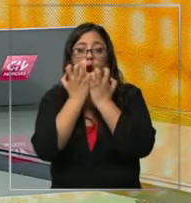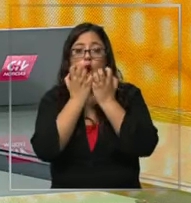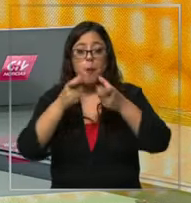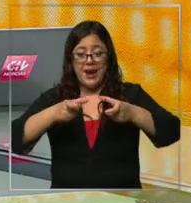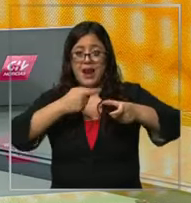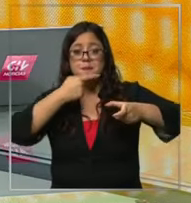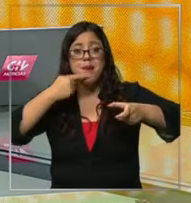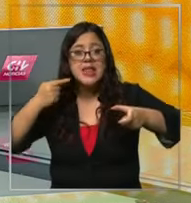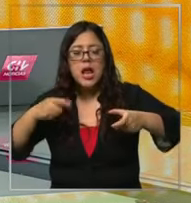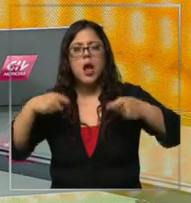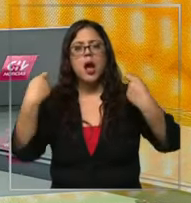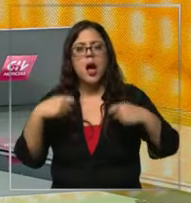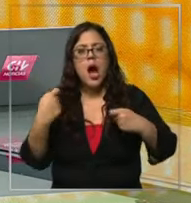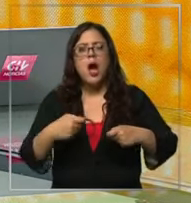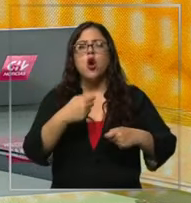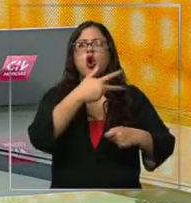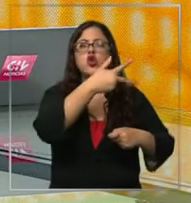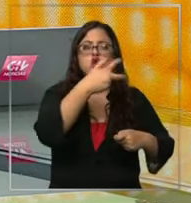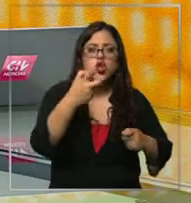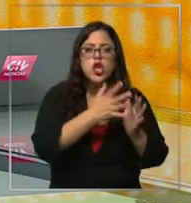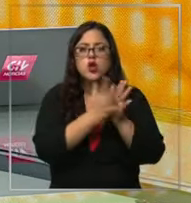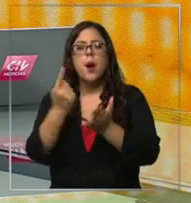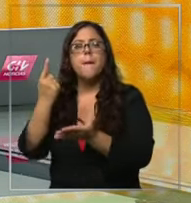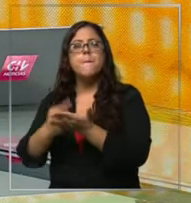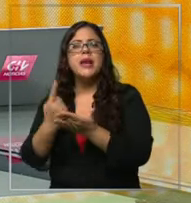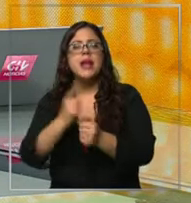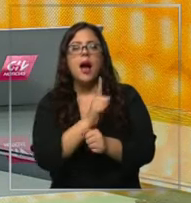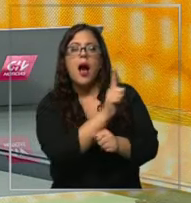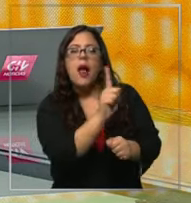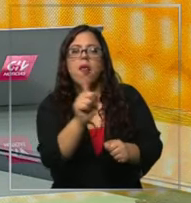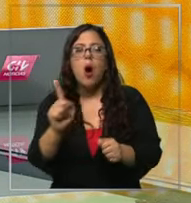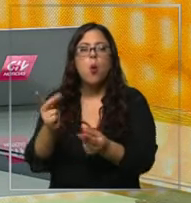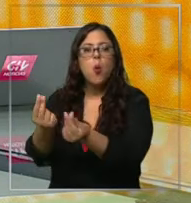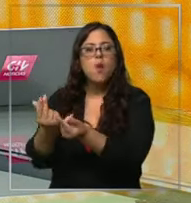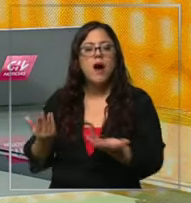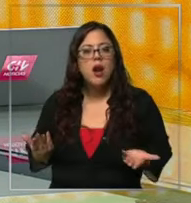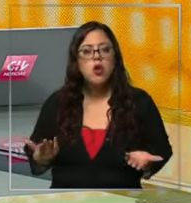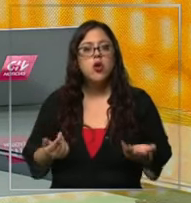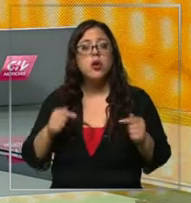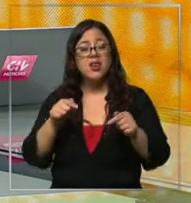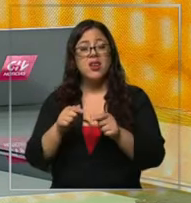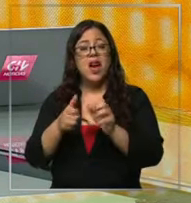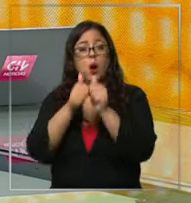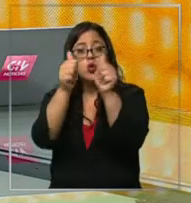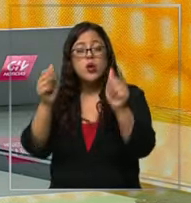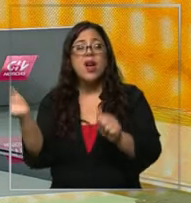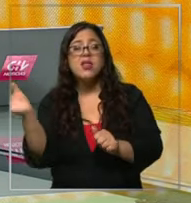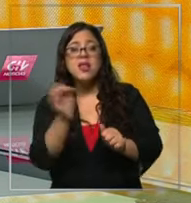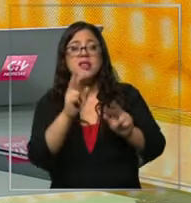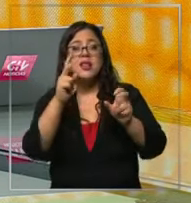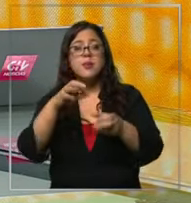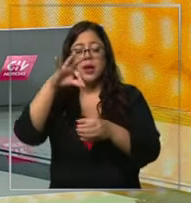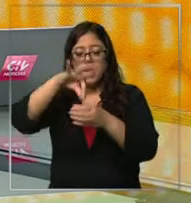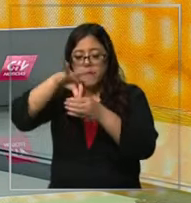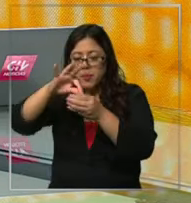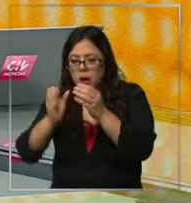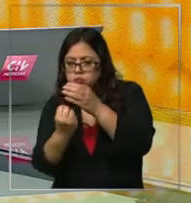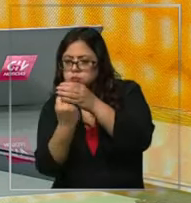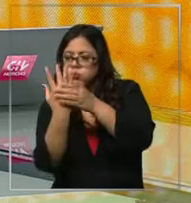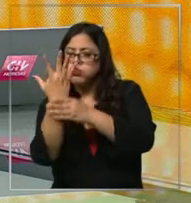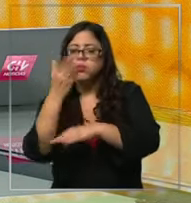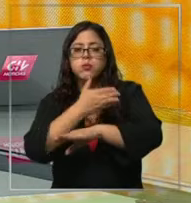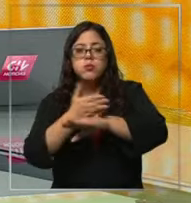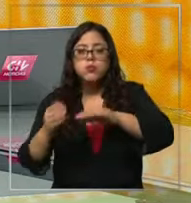caro. Están costando entre 800 y 1.000 pesos cada uno. Y según las autoridades, la razón es una cosecha tardía y